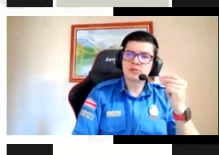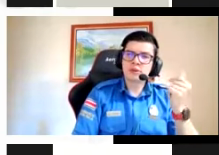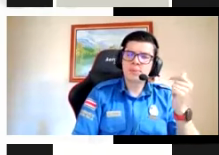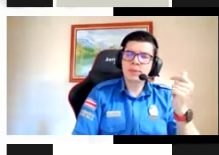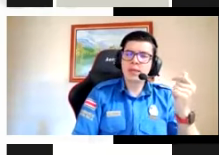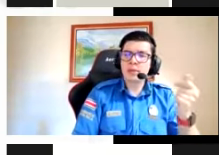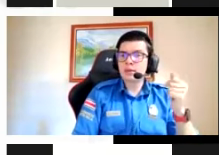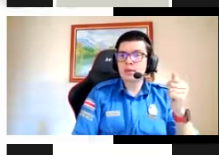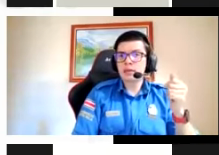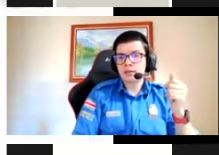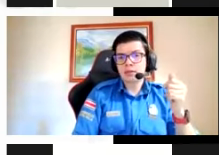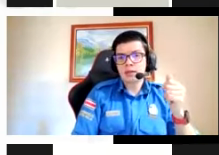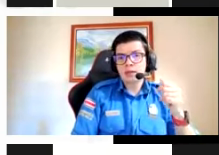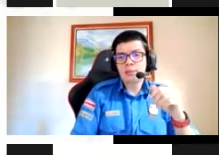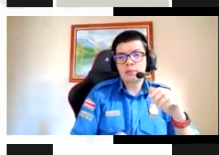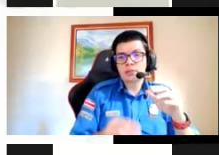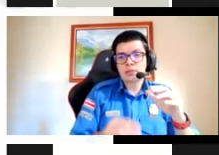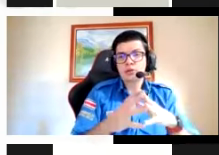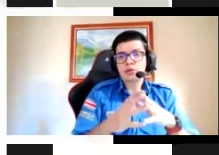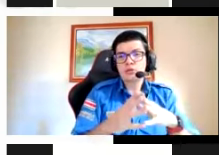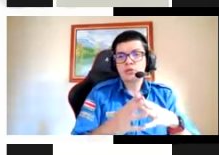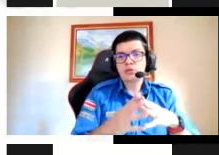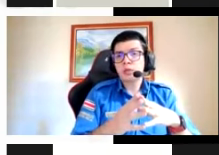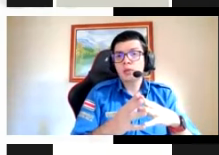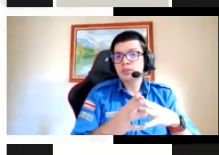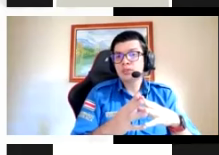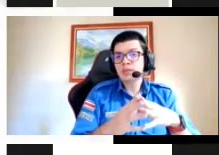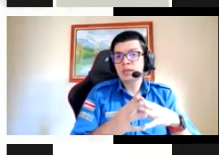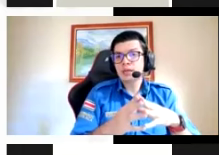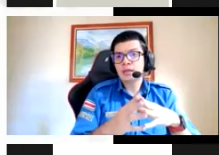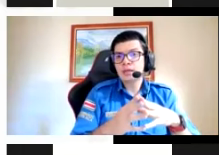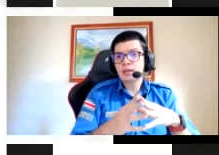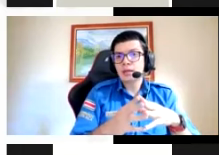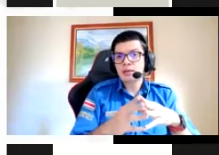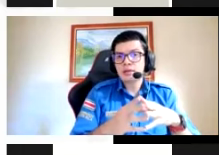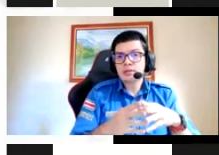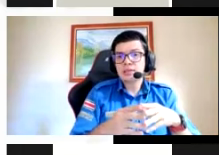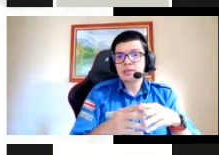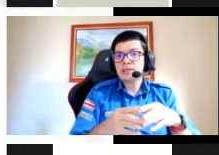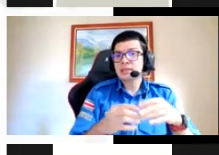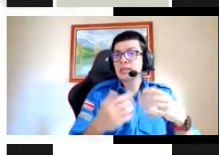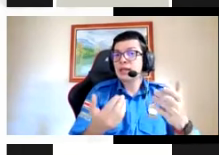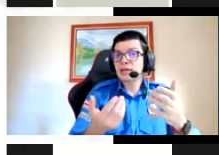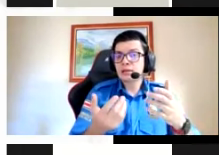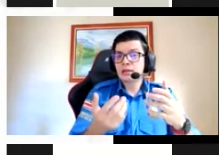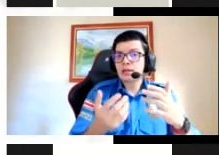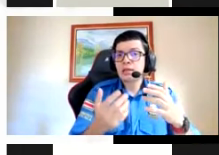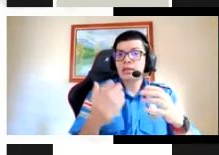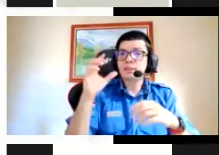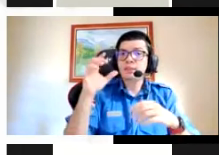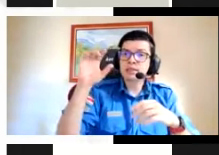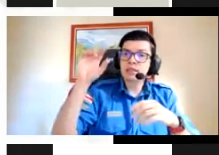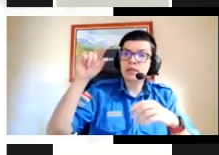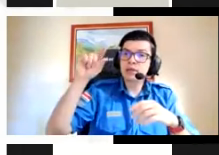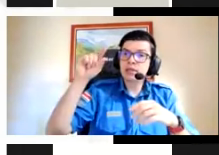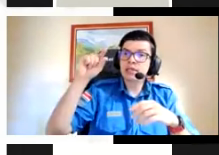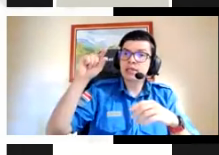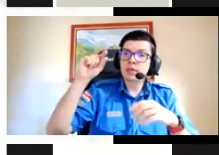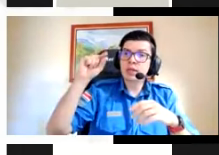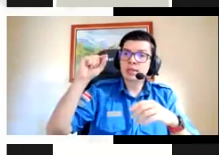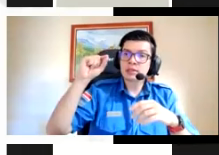corrosión rápidamente. Y el proceso de corrosión de un recipiente, si se acelera y se empiezan a